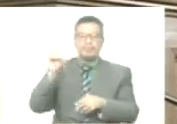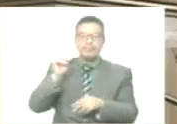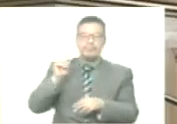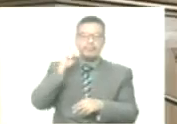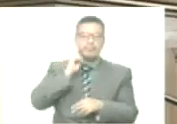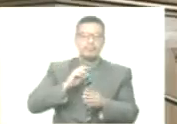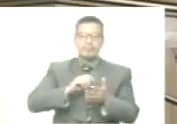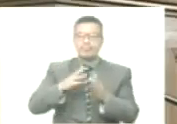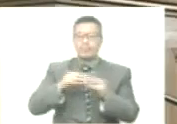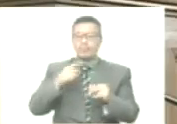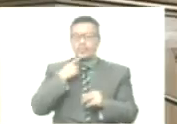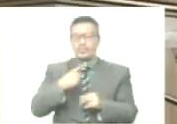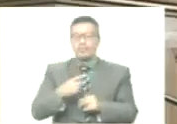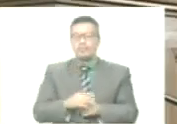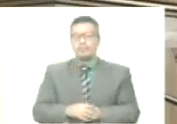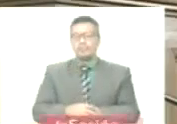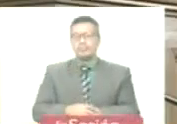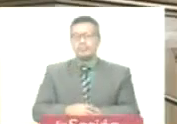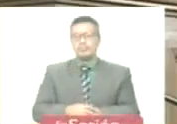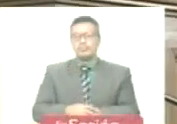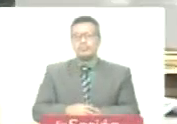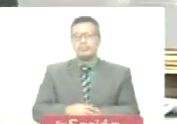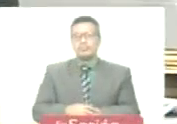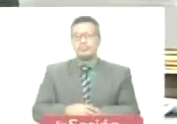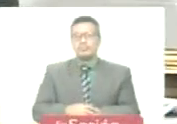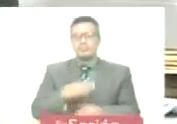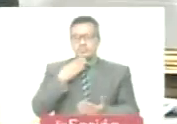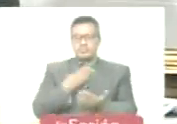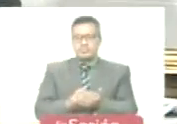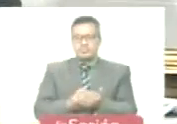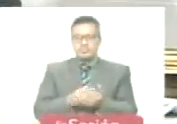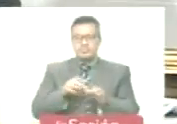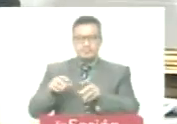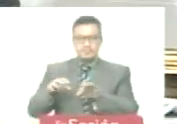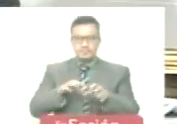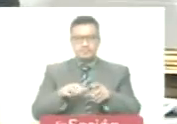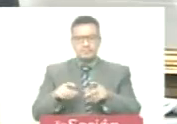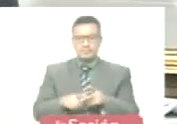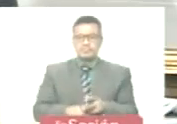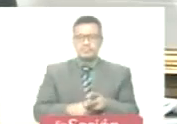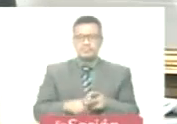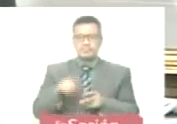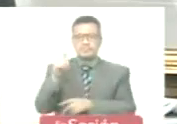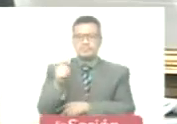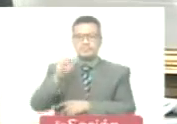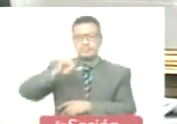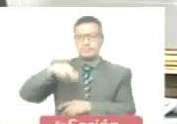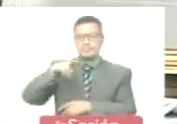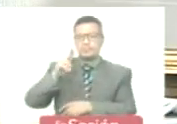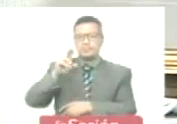Venezuela. Es todo, señor presidente. Gracias, secretaria. Déjeme el derecho de palabra al diputado Junior